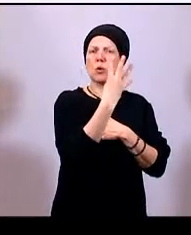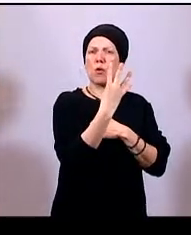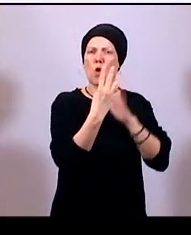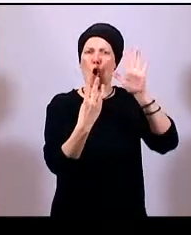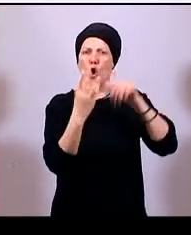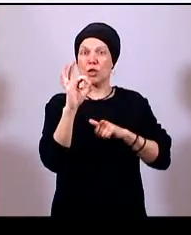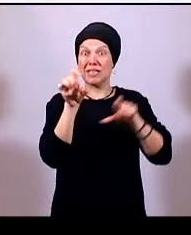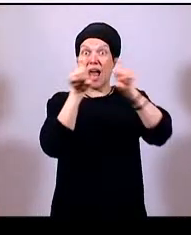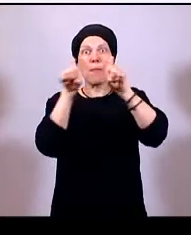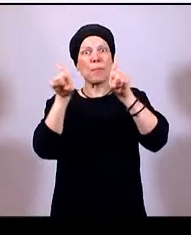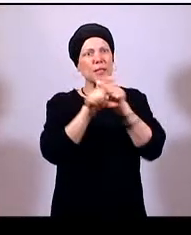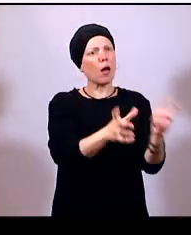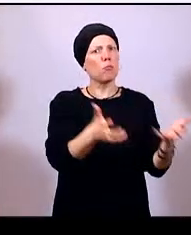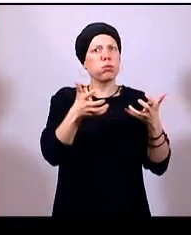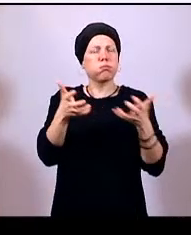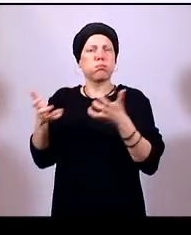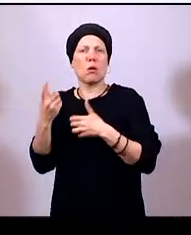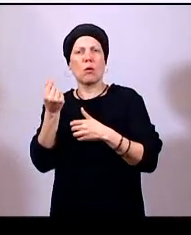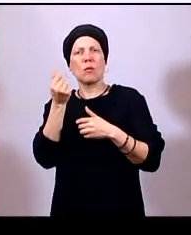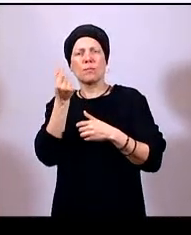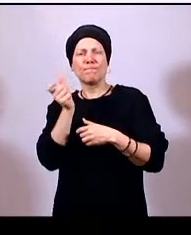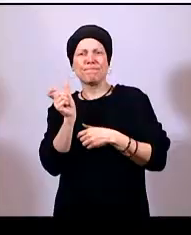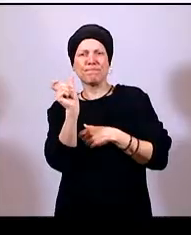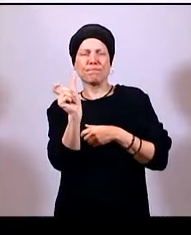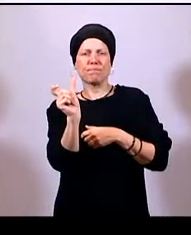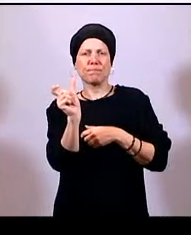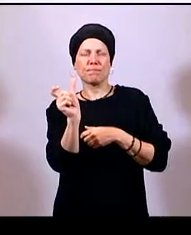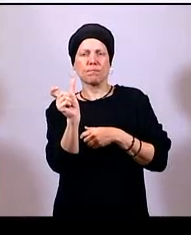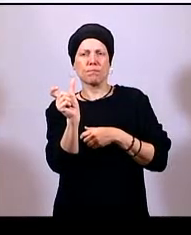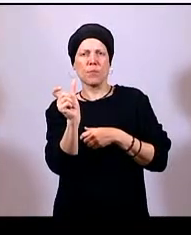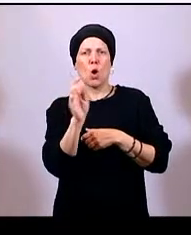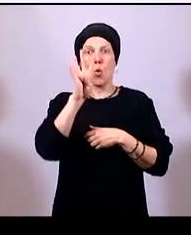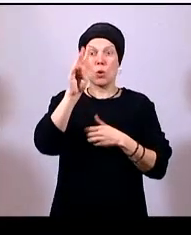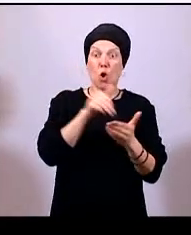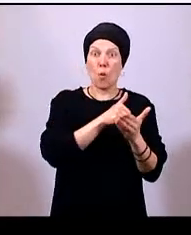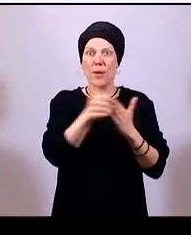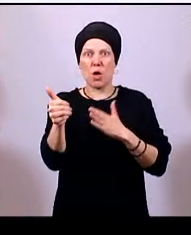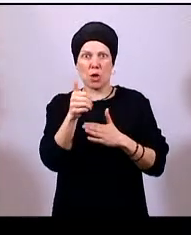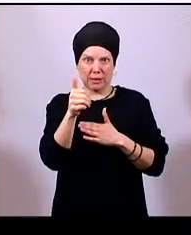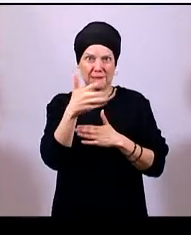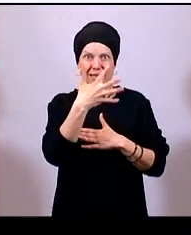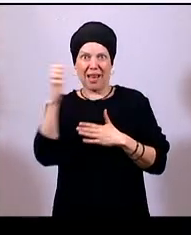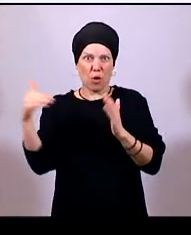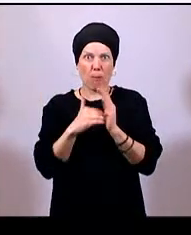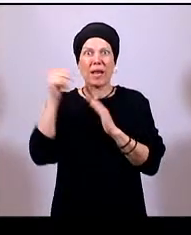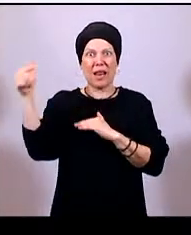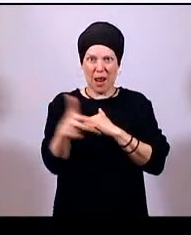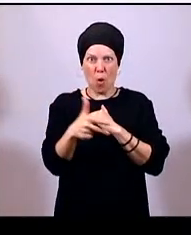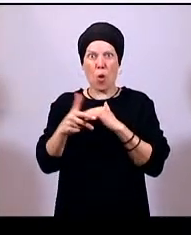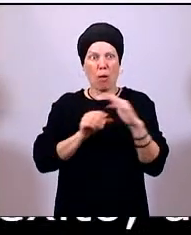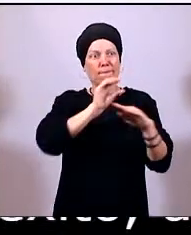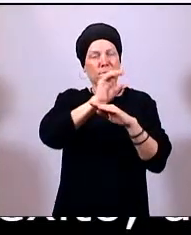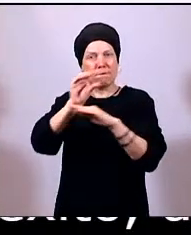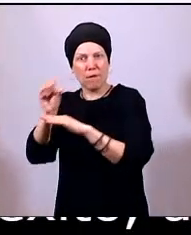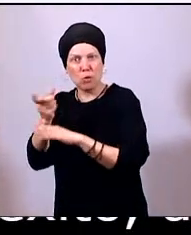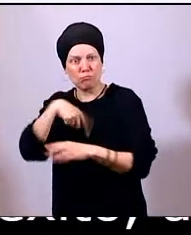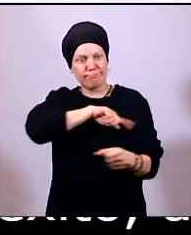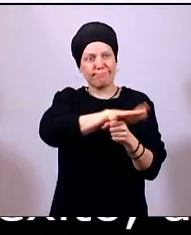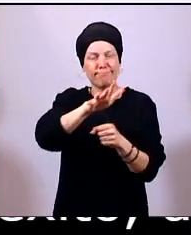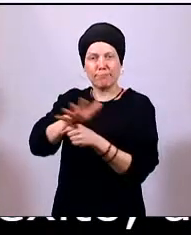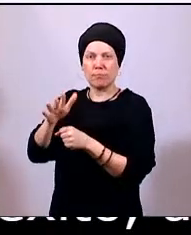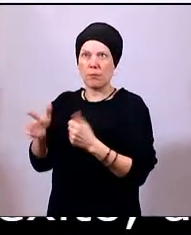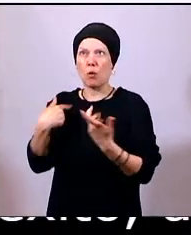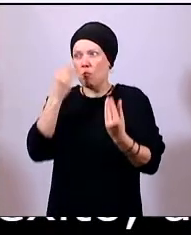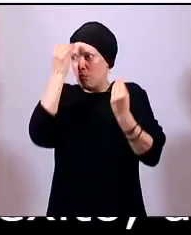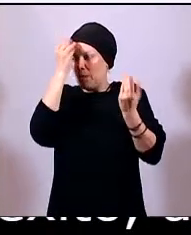480 empresas con un importe total de subvención concedida de 4,5 millones de euros, hemos optado por lanzar una